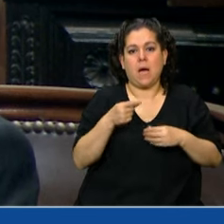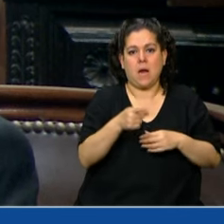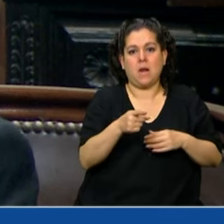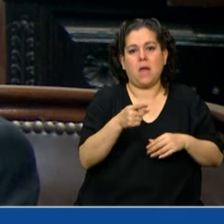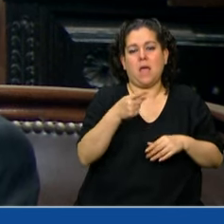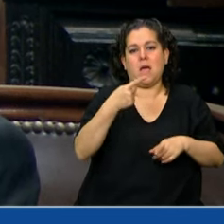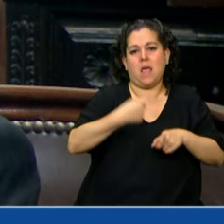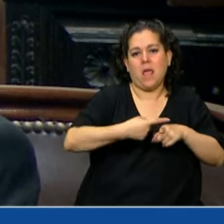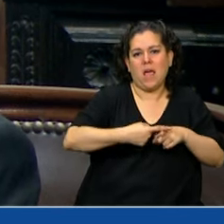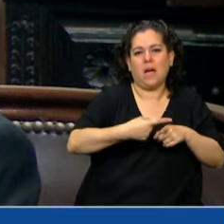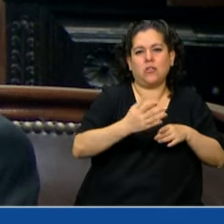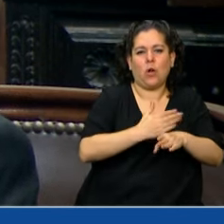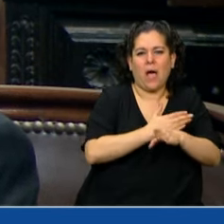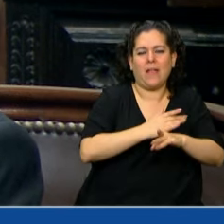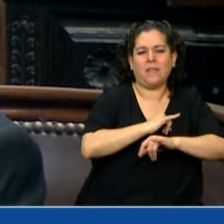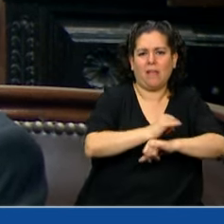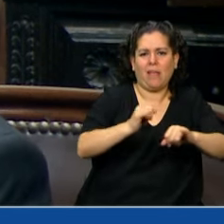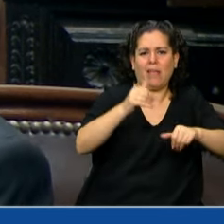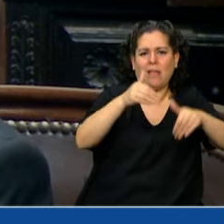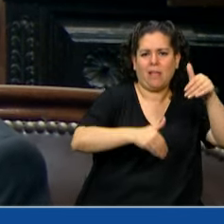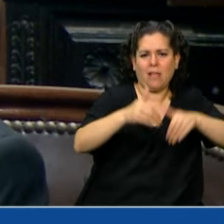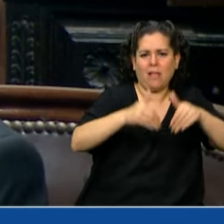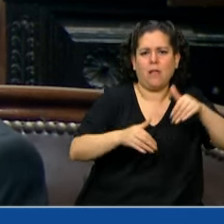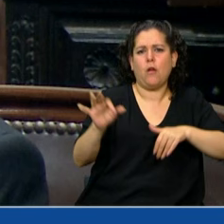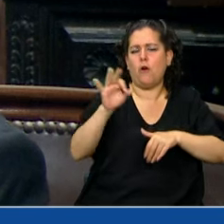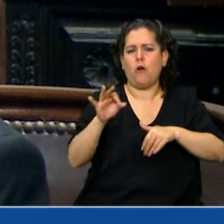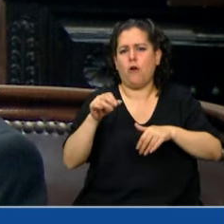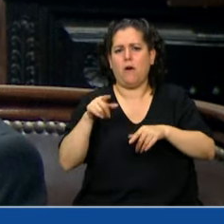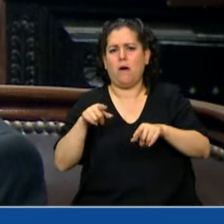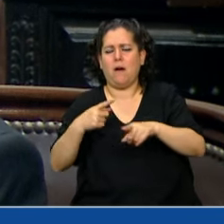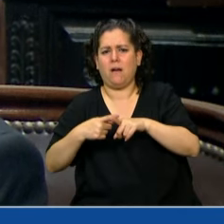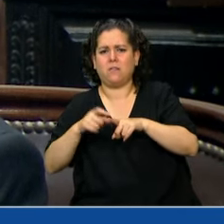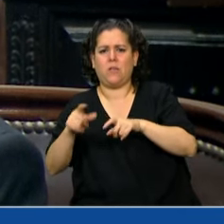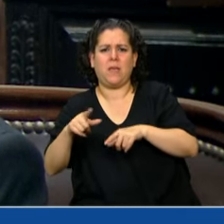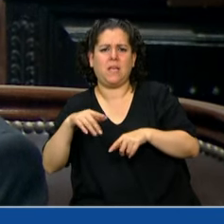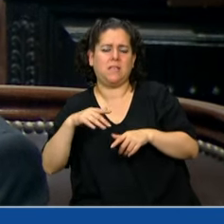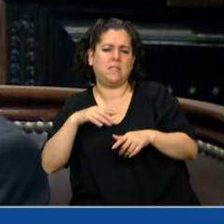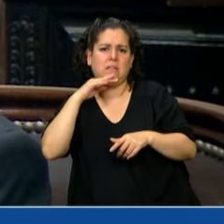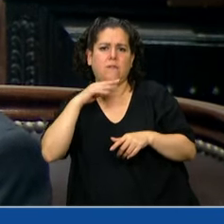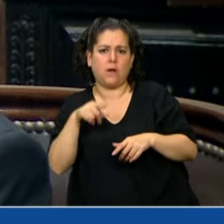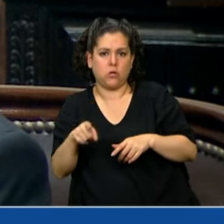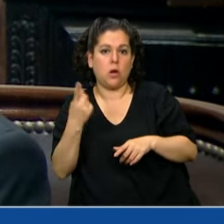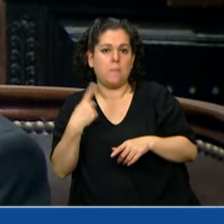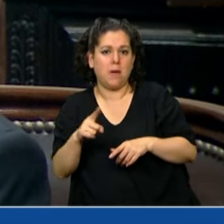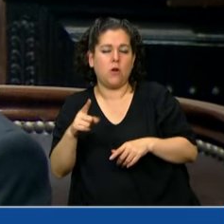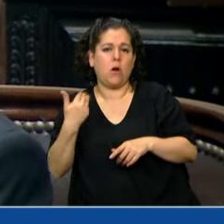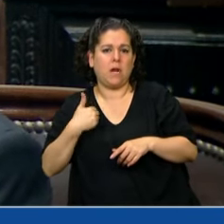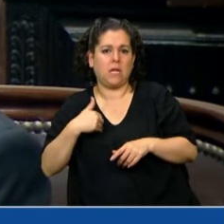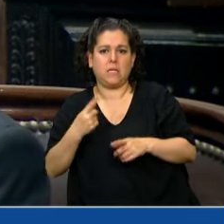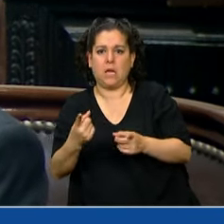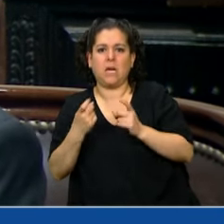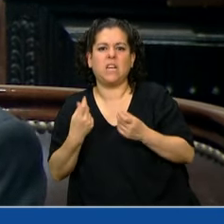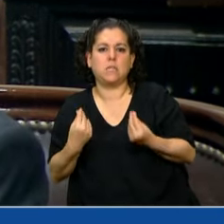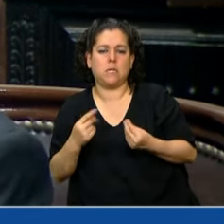publicitarios preelectorales o para autos satisfacciones Pero no es lo que el país necesita necesitamos